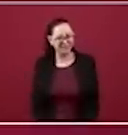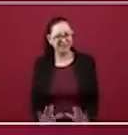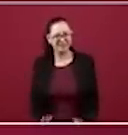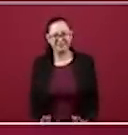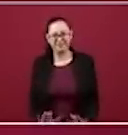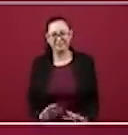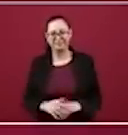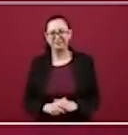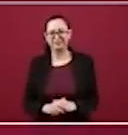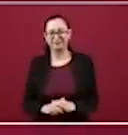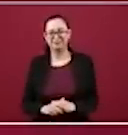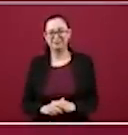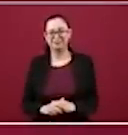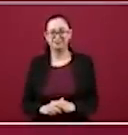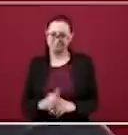impulsores